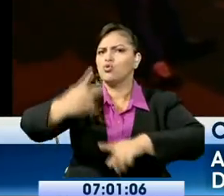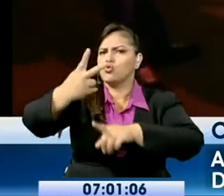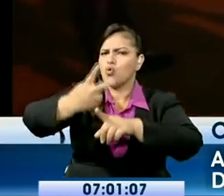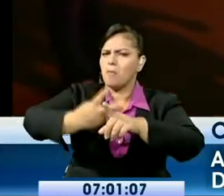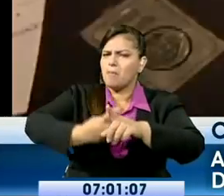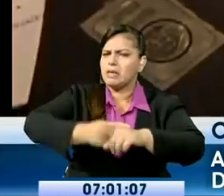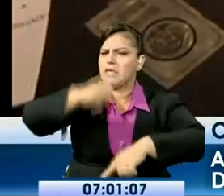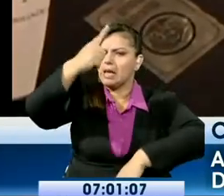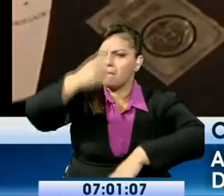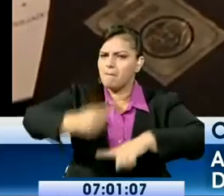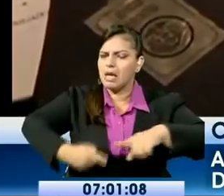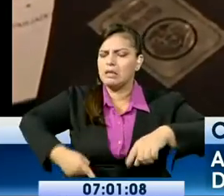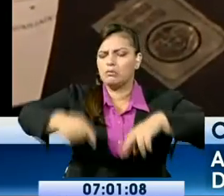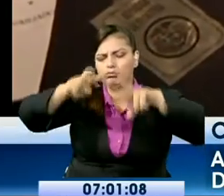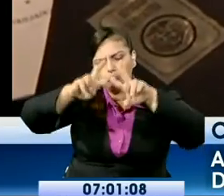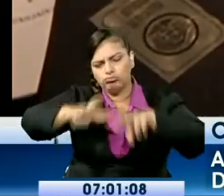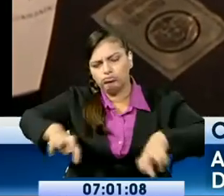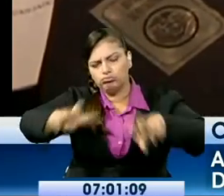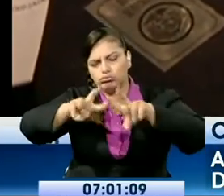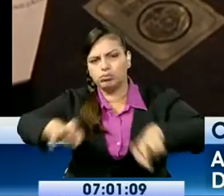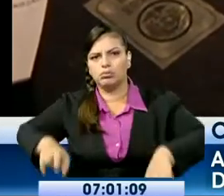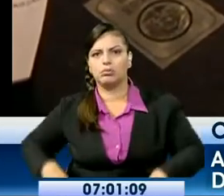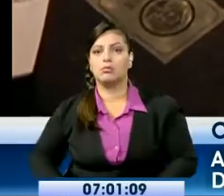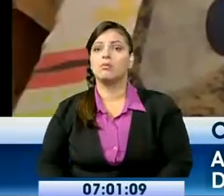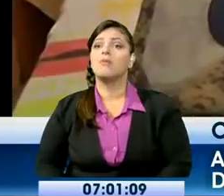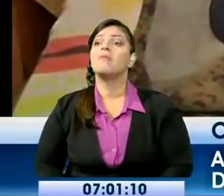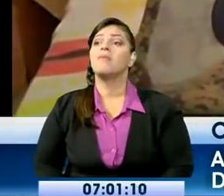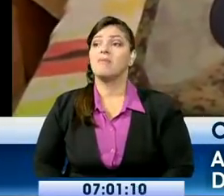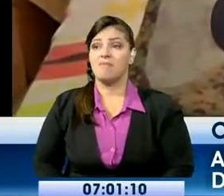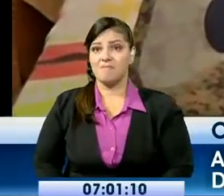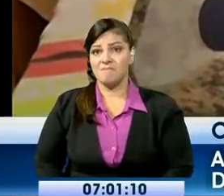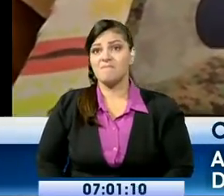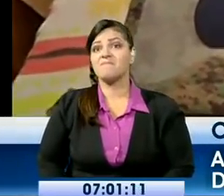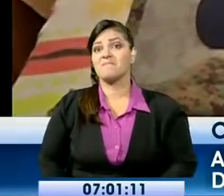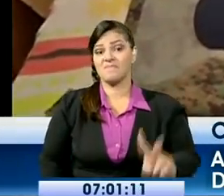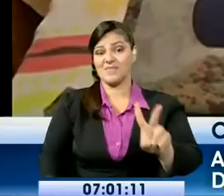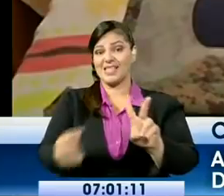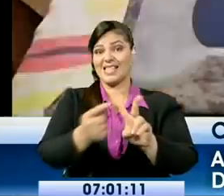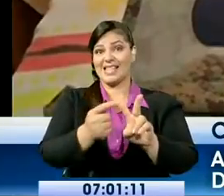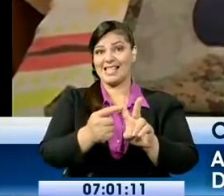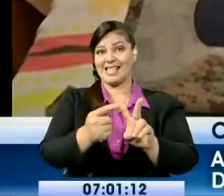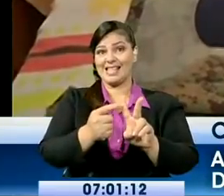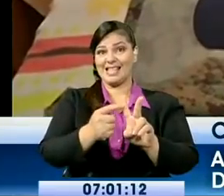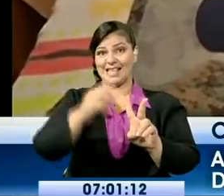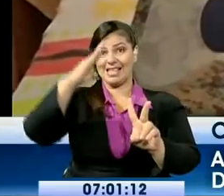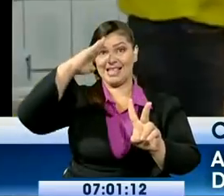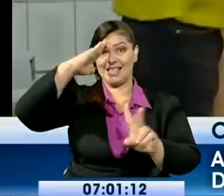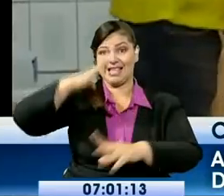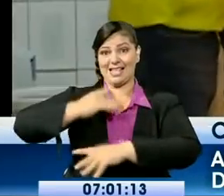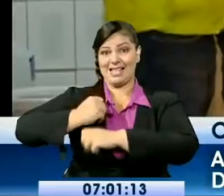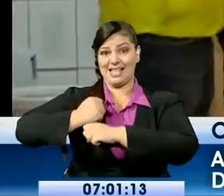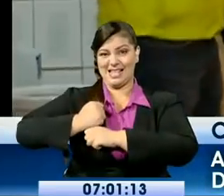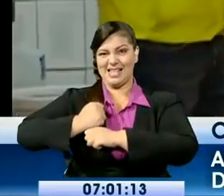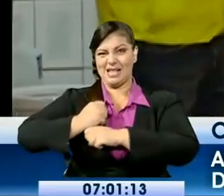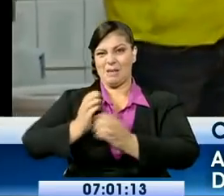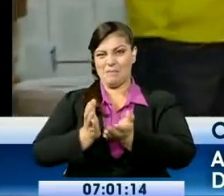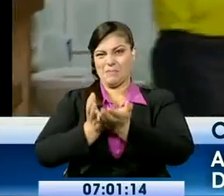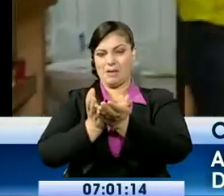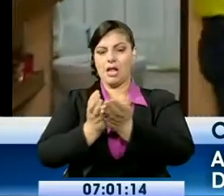Que la banda delictiva era liderada por el elemento de las Fuerzas Armadas, informó la Unidad de